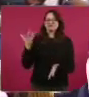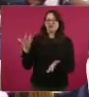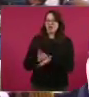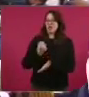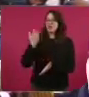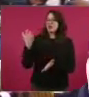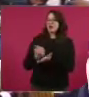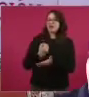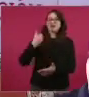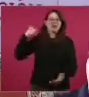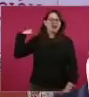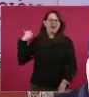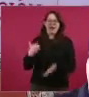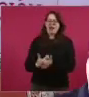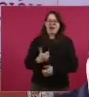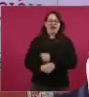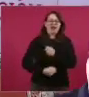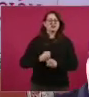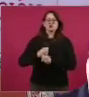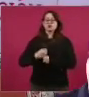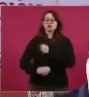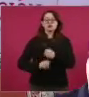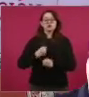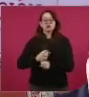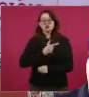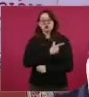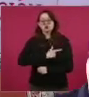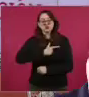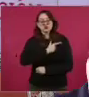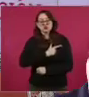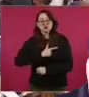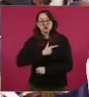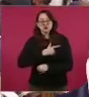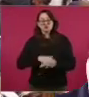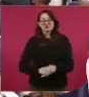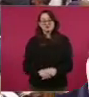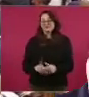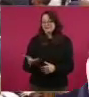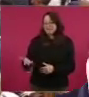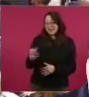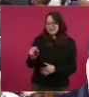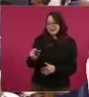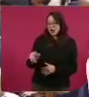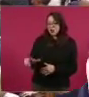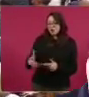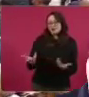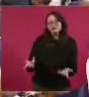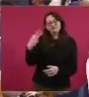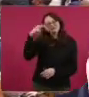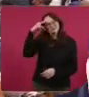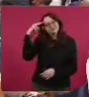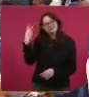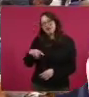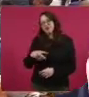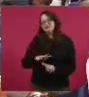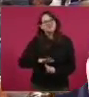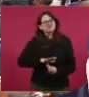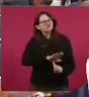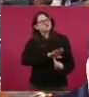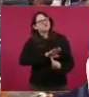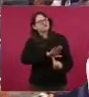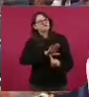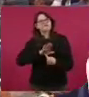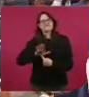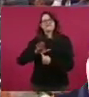a lo largo de décadas. Y pues Saúl, que sigue dándonos el orgullo de ser mexicanos y seguir dándole